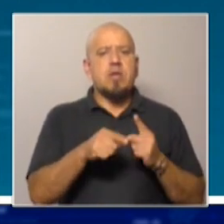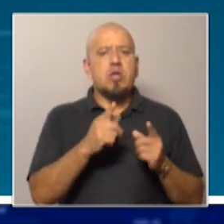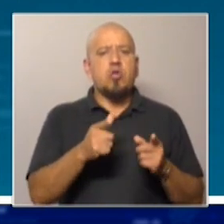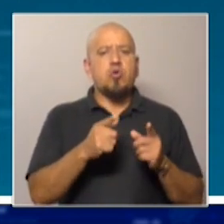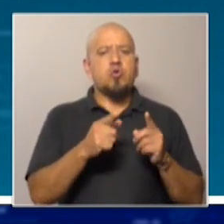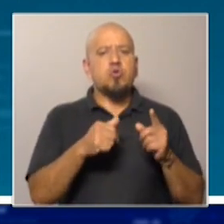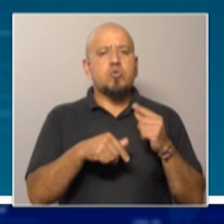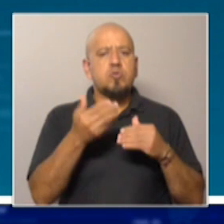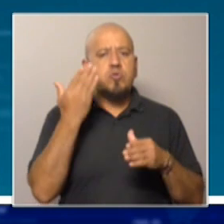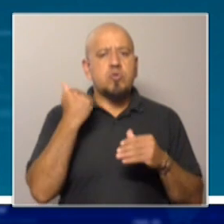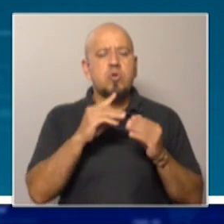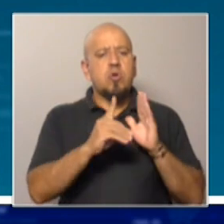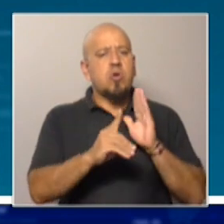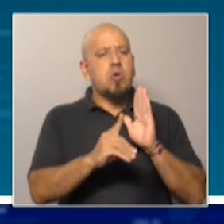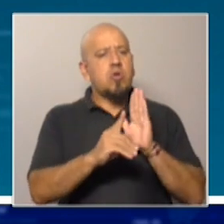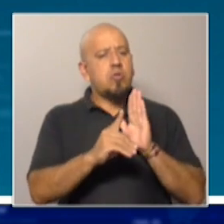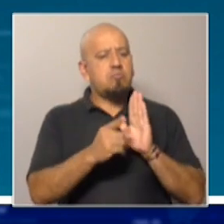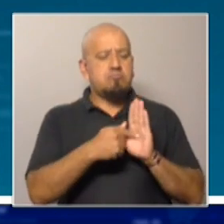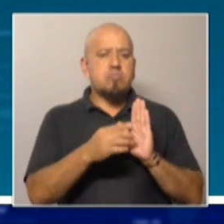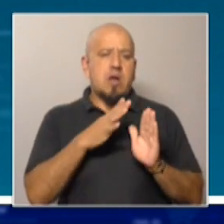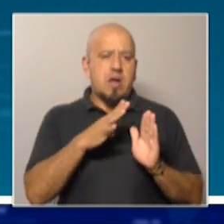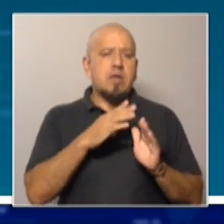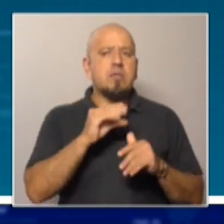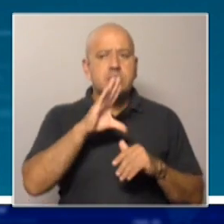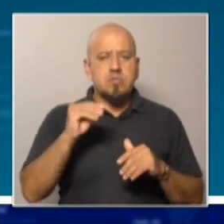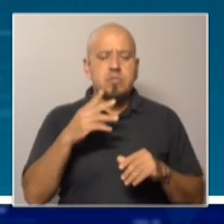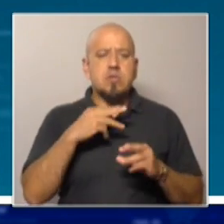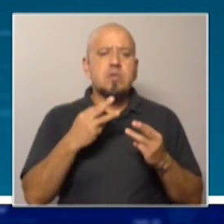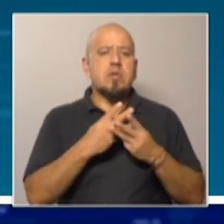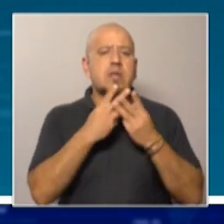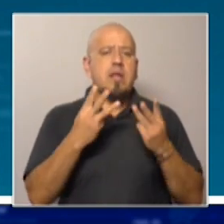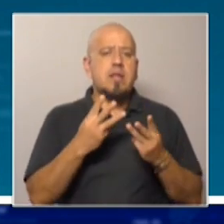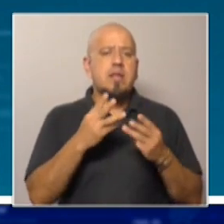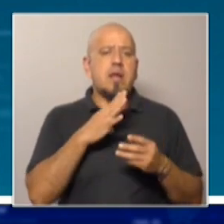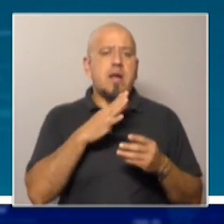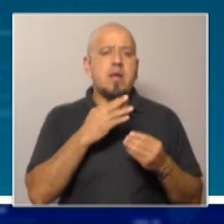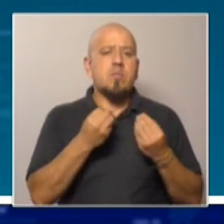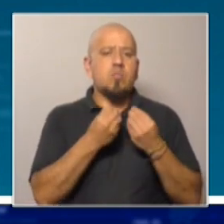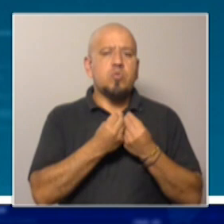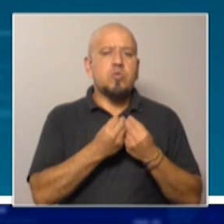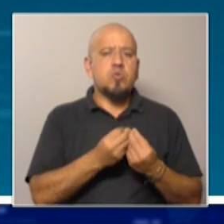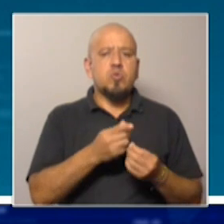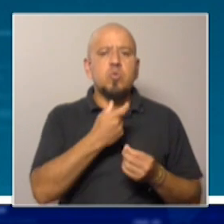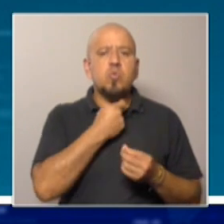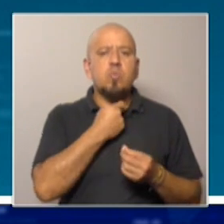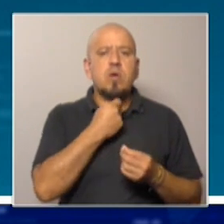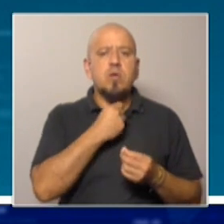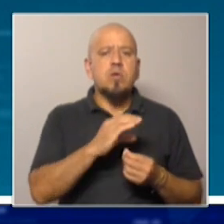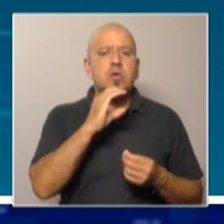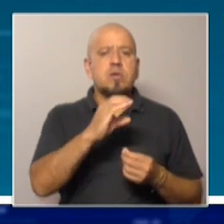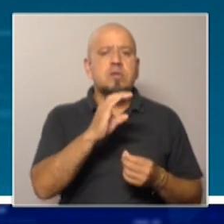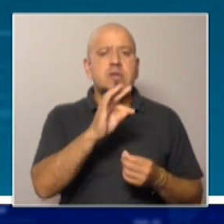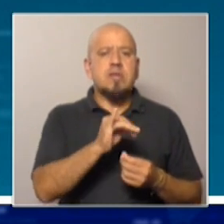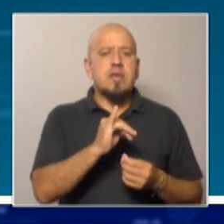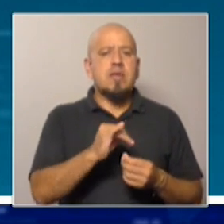de los últimos días muestran cierta baja, sigue habiendo en general una cantidad de camas ocupadas que no es menor. Entonces, en